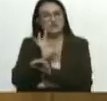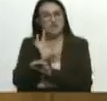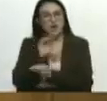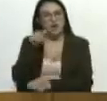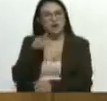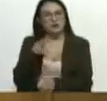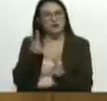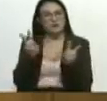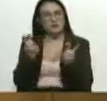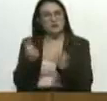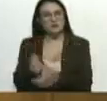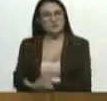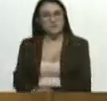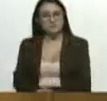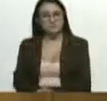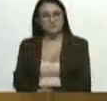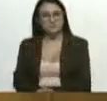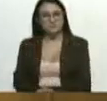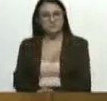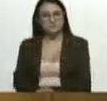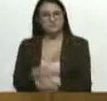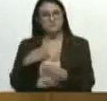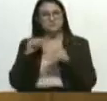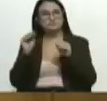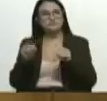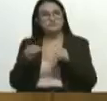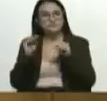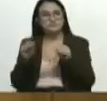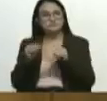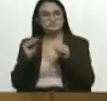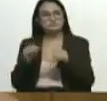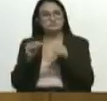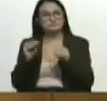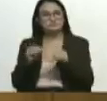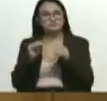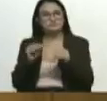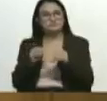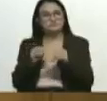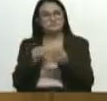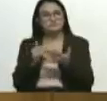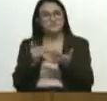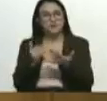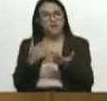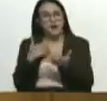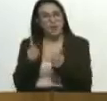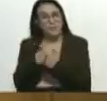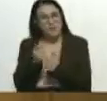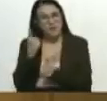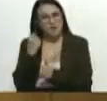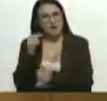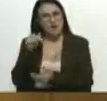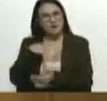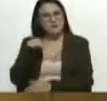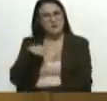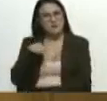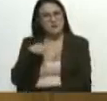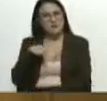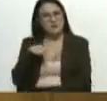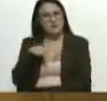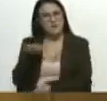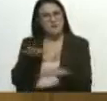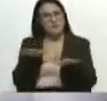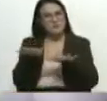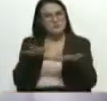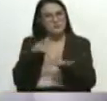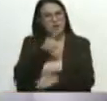caso. Yo llamo, convoco, les pido a quienes nos acompañaron ayer aquí a que